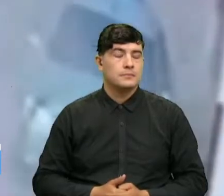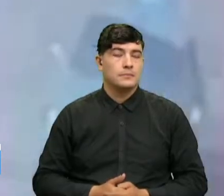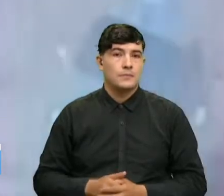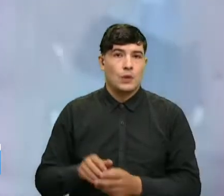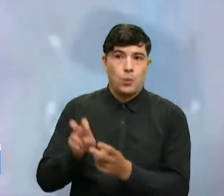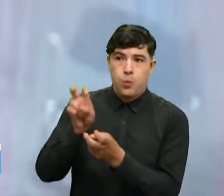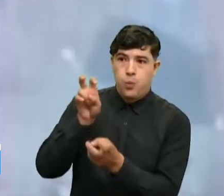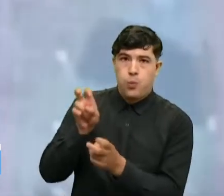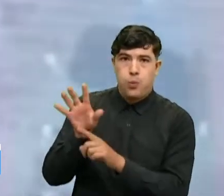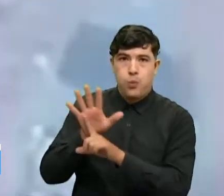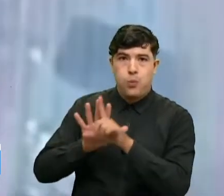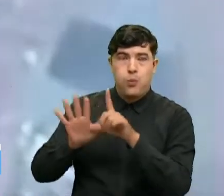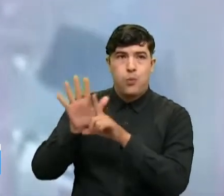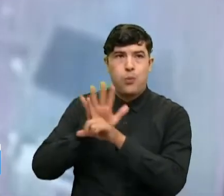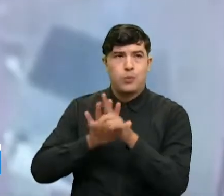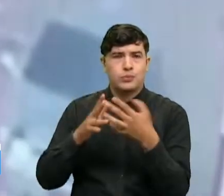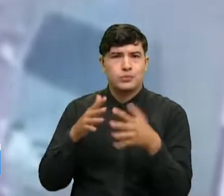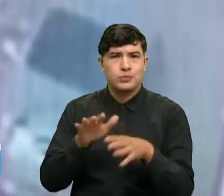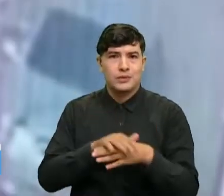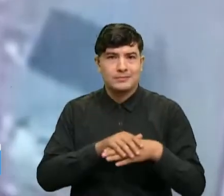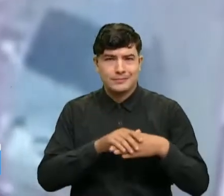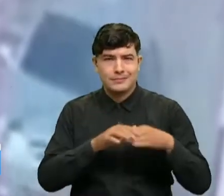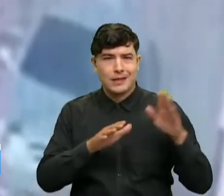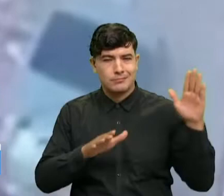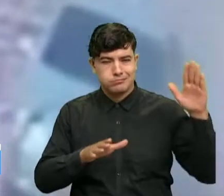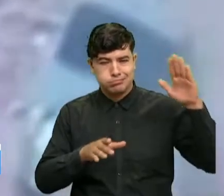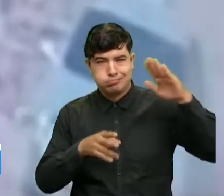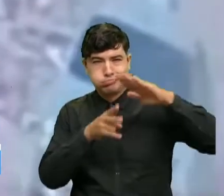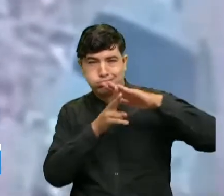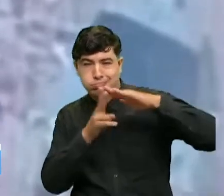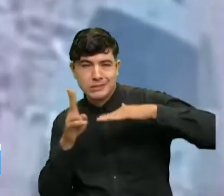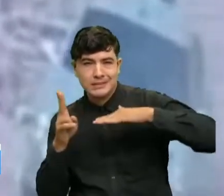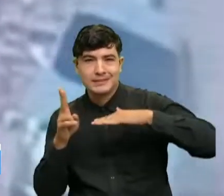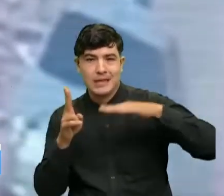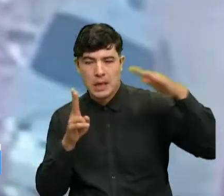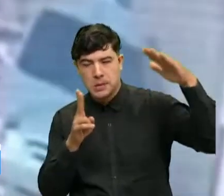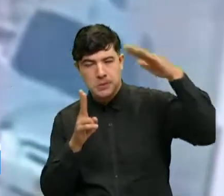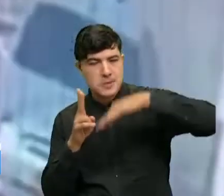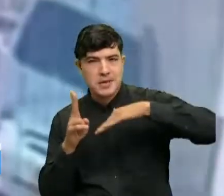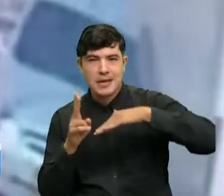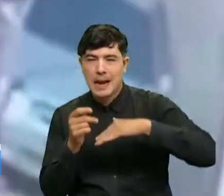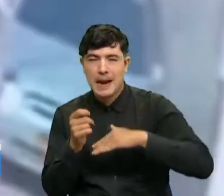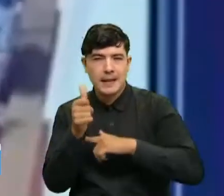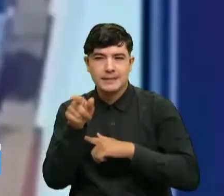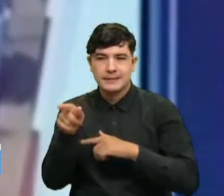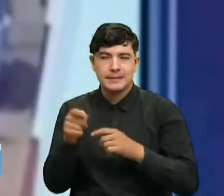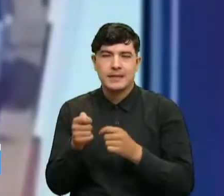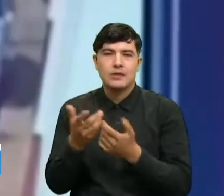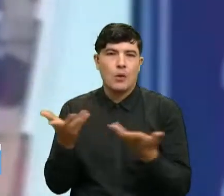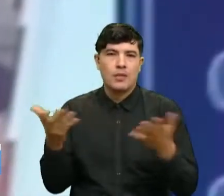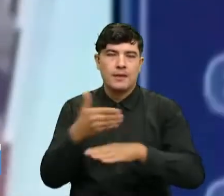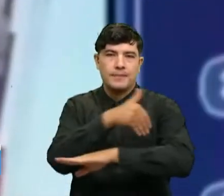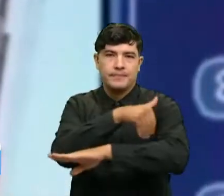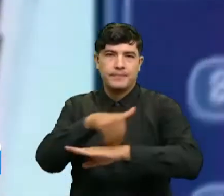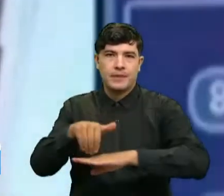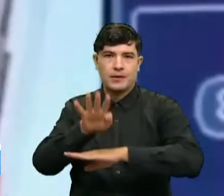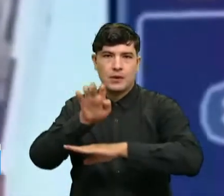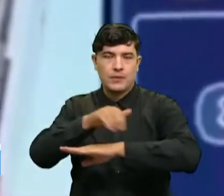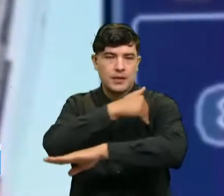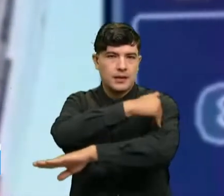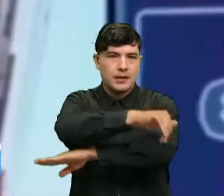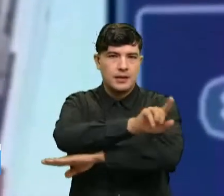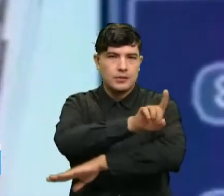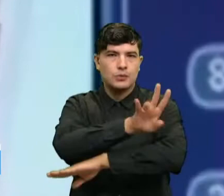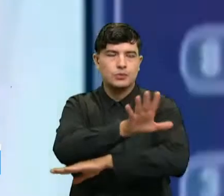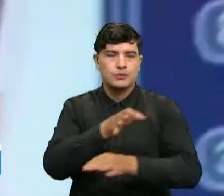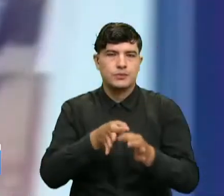Impresionantes imágenes, uno de los jóvenes por poco queda bajo los escombros. Este caso sucedió en la carrera novena con calle 12 de este